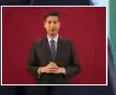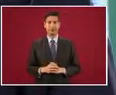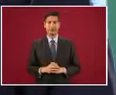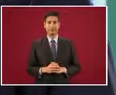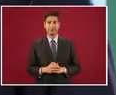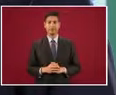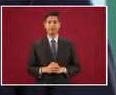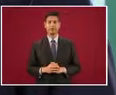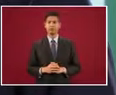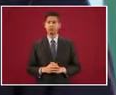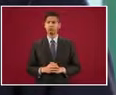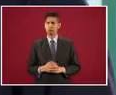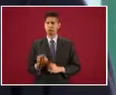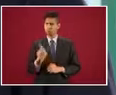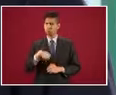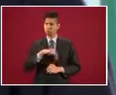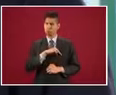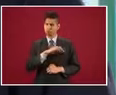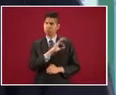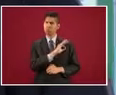Lo que nos va a permitir